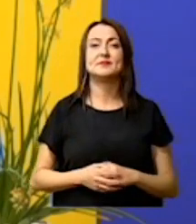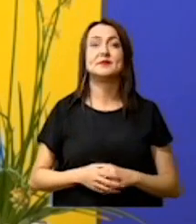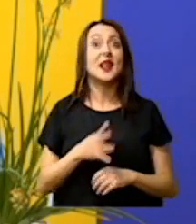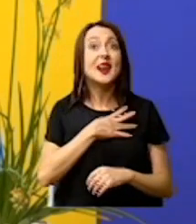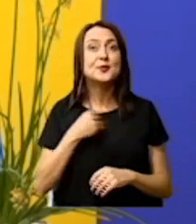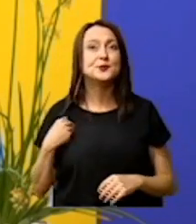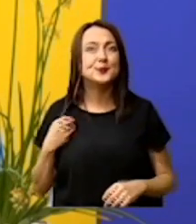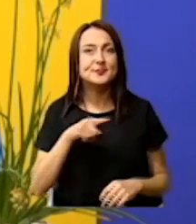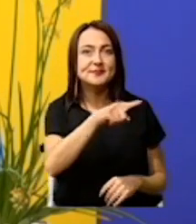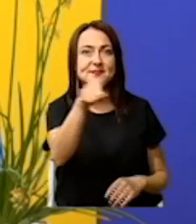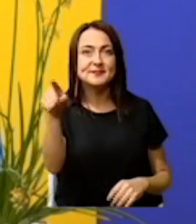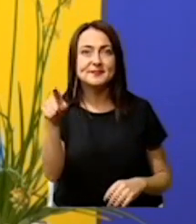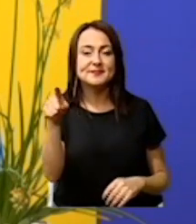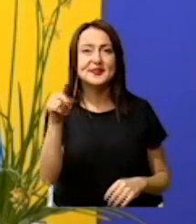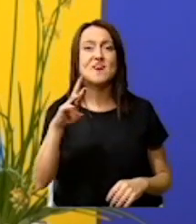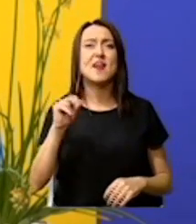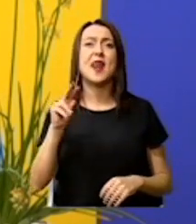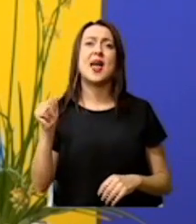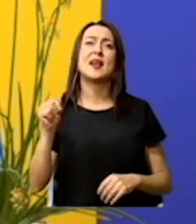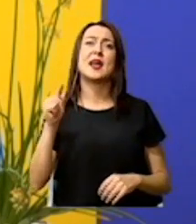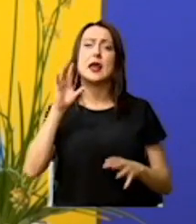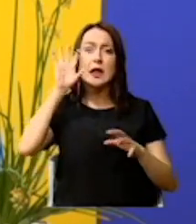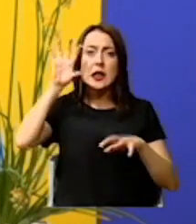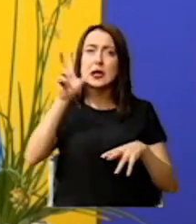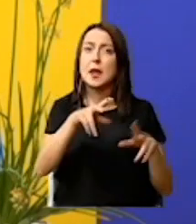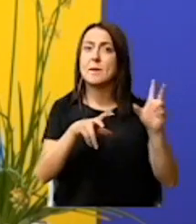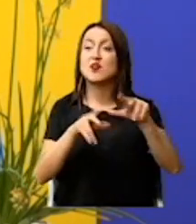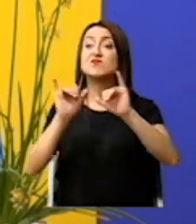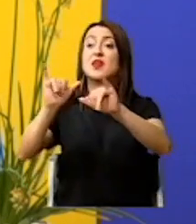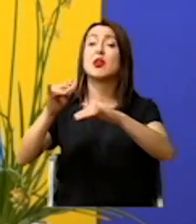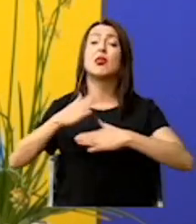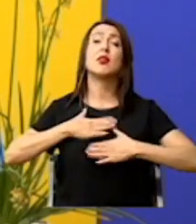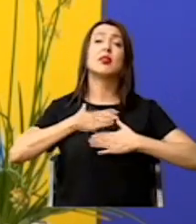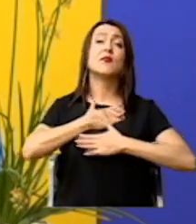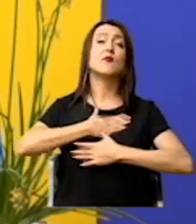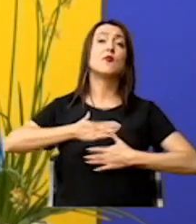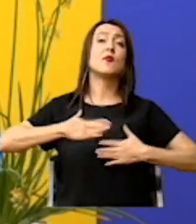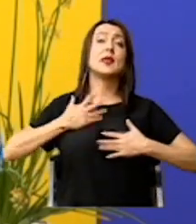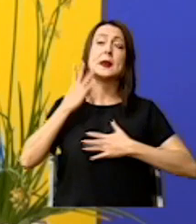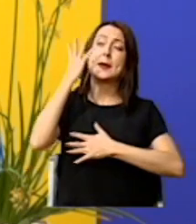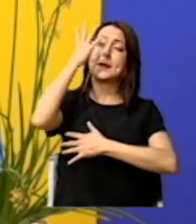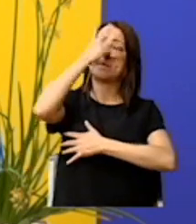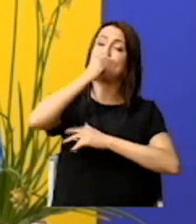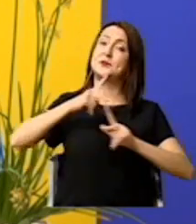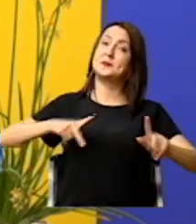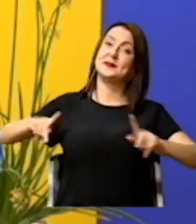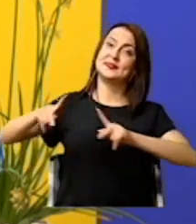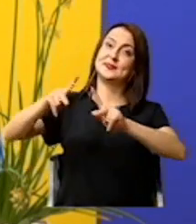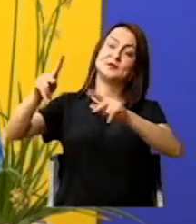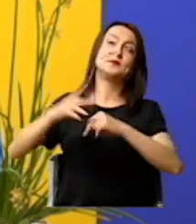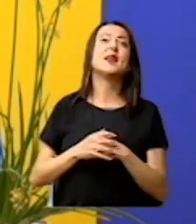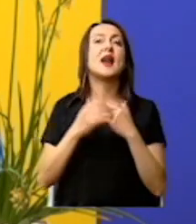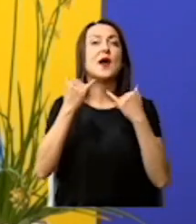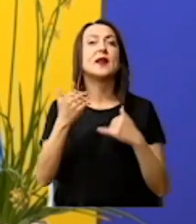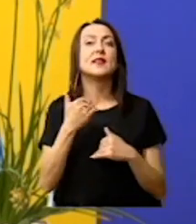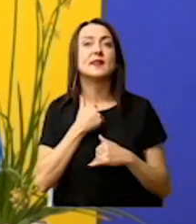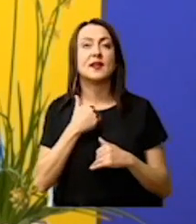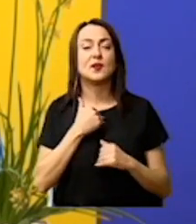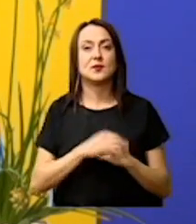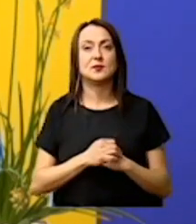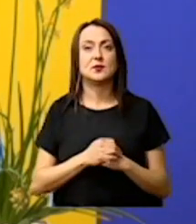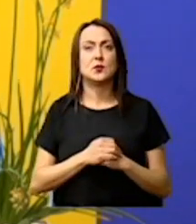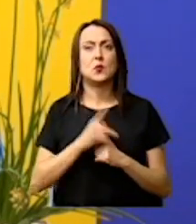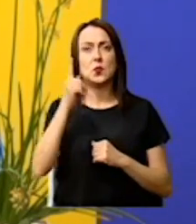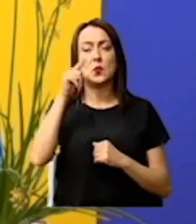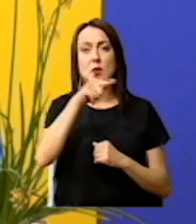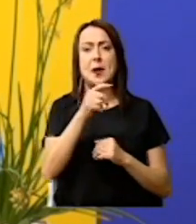gustó? Ranita y Camaleón se quedaron allá disfrutando de ese hermoso paseo. Aquí tengo yo una planta.